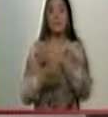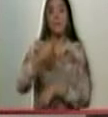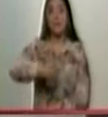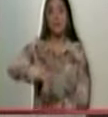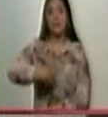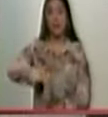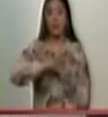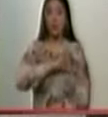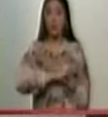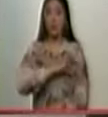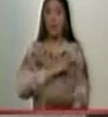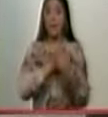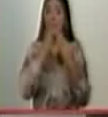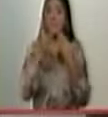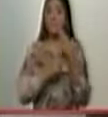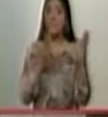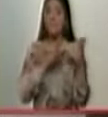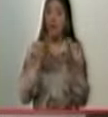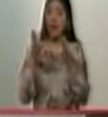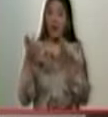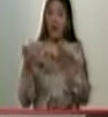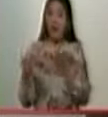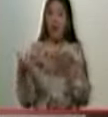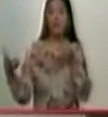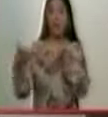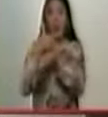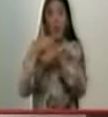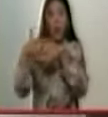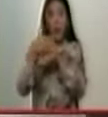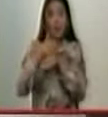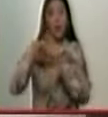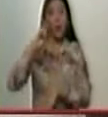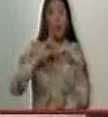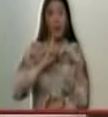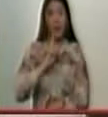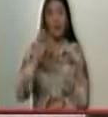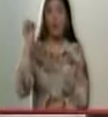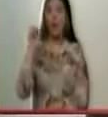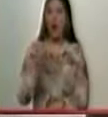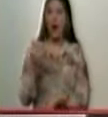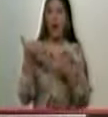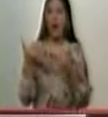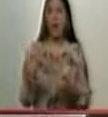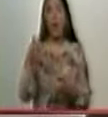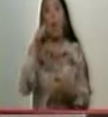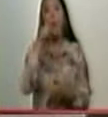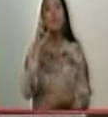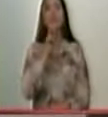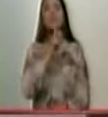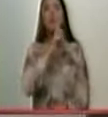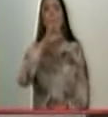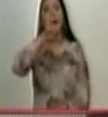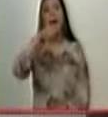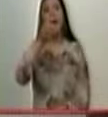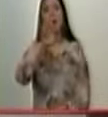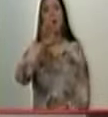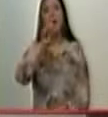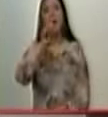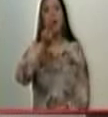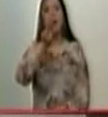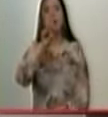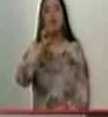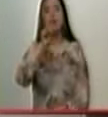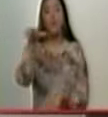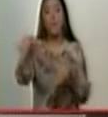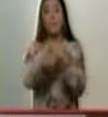Esto es el plan de repolitización del gobierno bolivariano. A esta hora, Jesús Martínez, quien es el ministro del Poder Popular